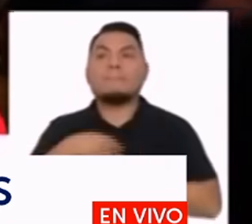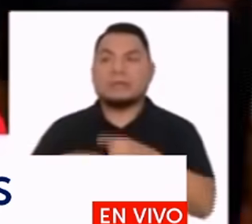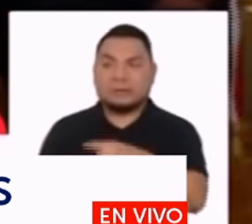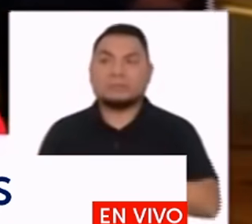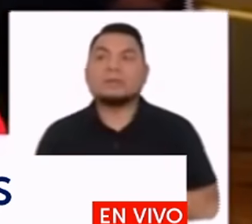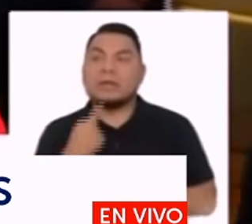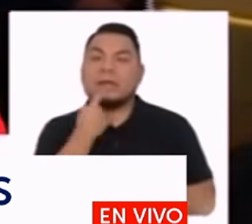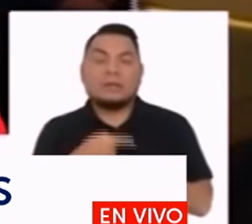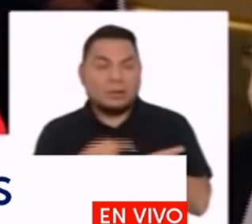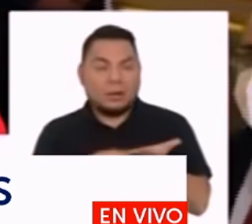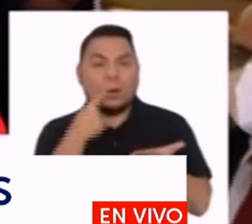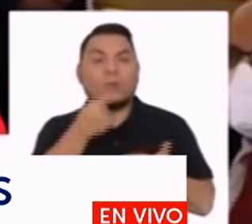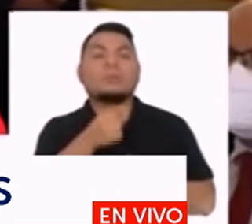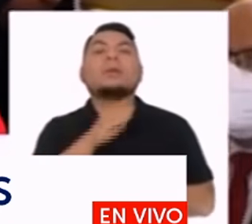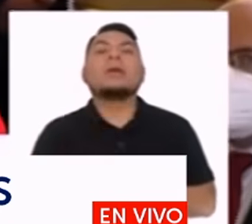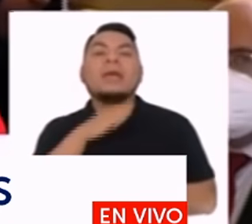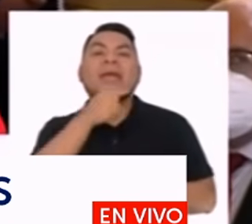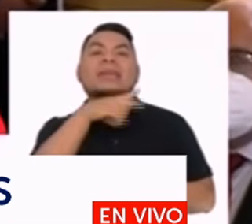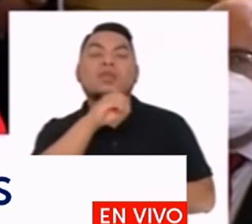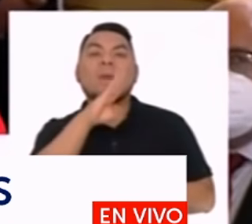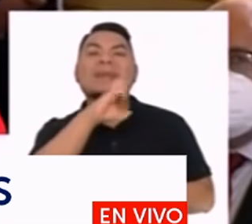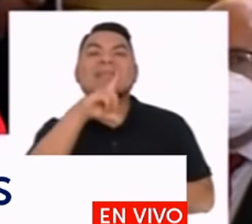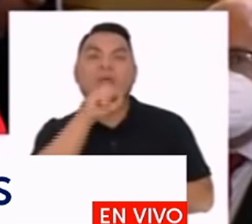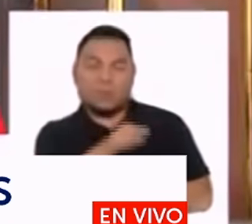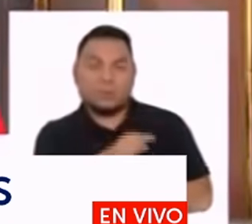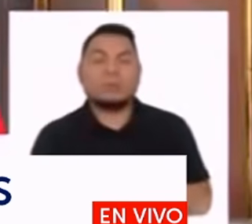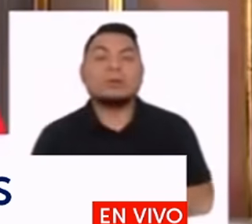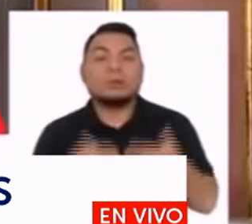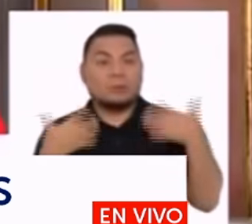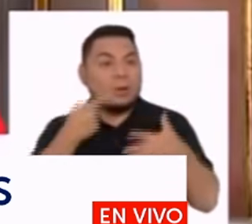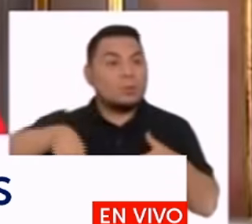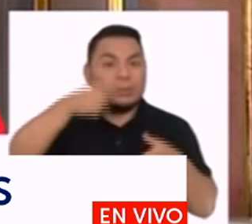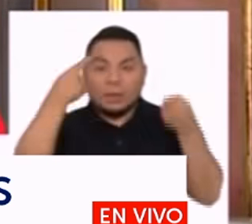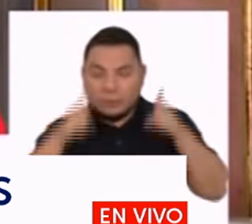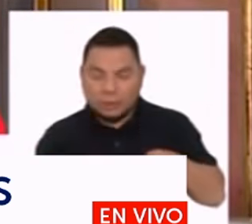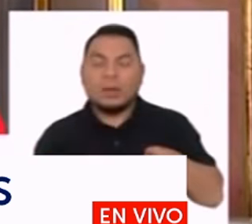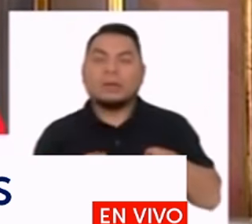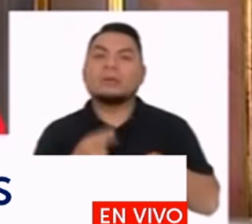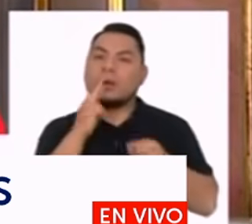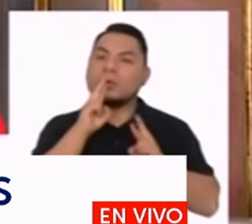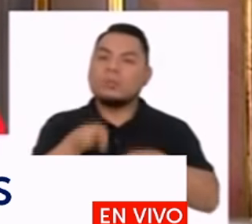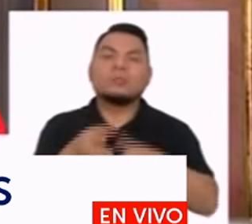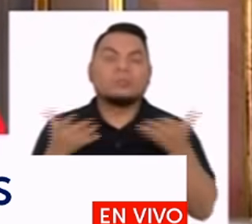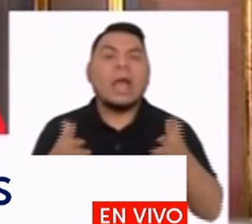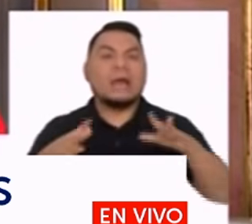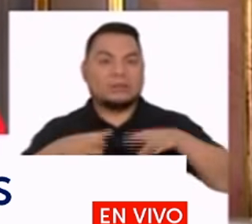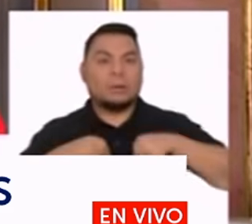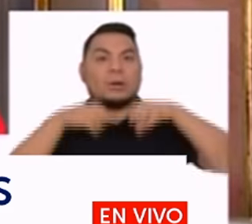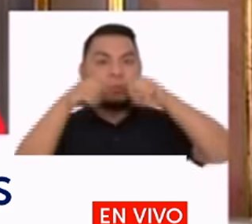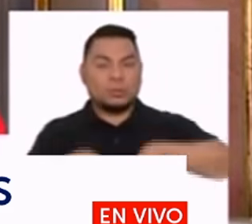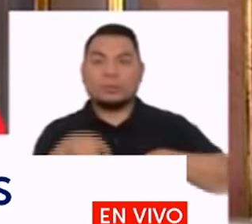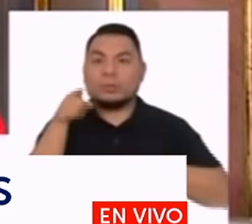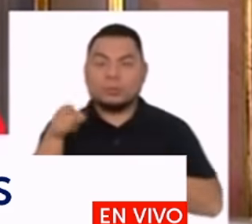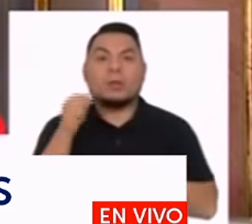Ministros formula el señor Guido Bellido Ugarte y, ¡exitosa!, estando lo acordado, se resuelve aceptar la renuncia